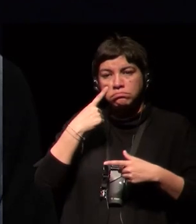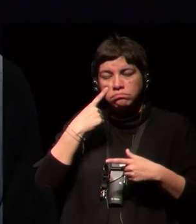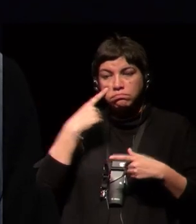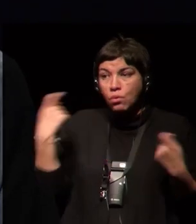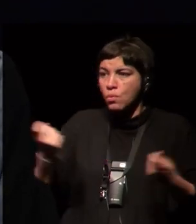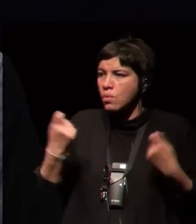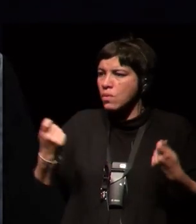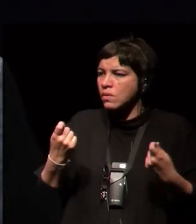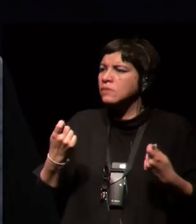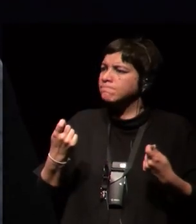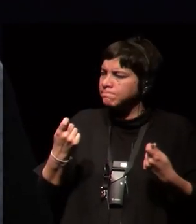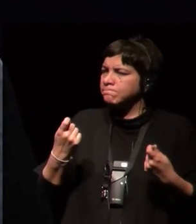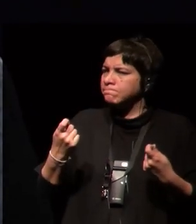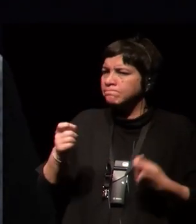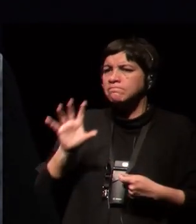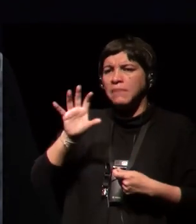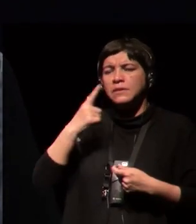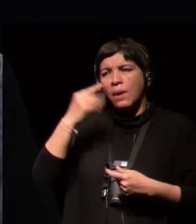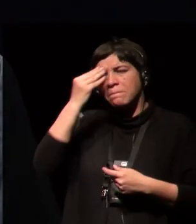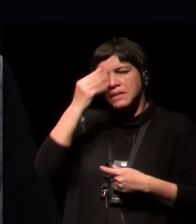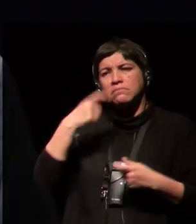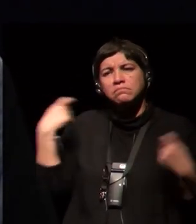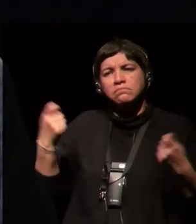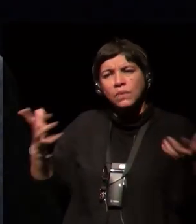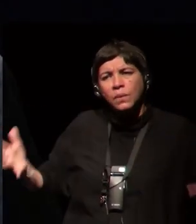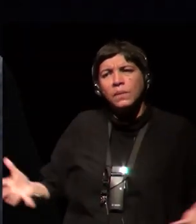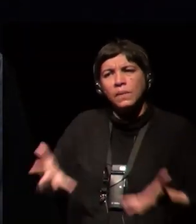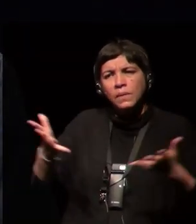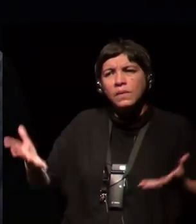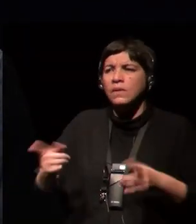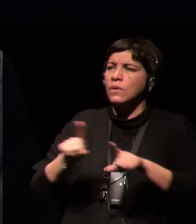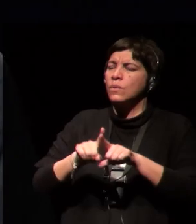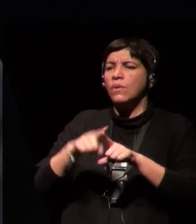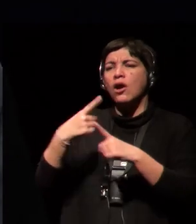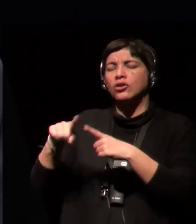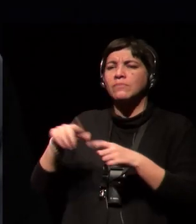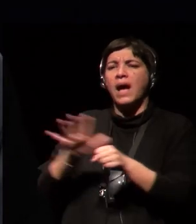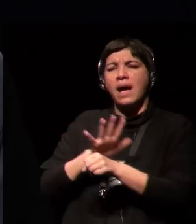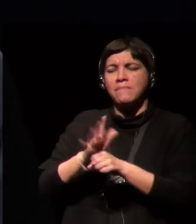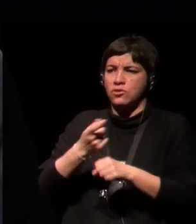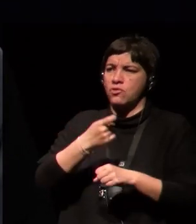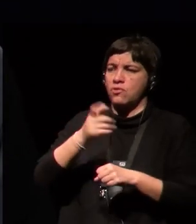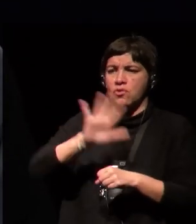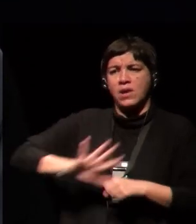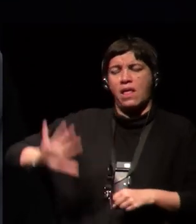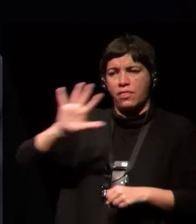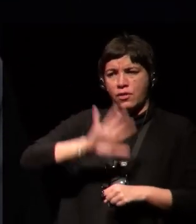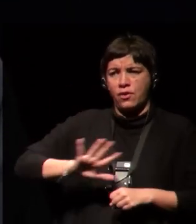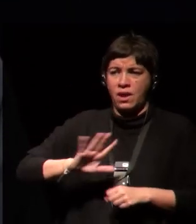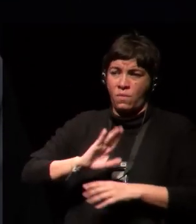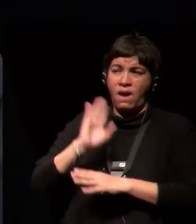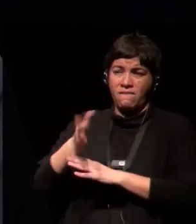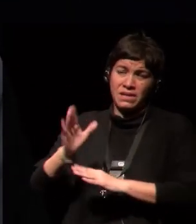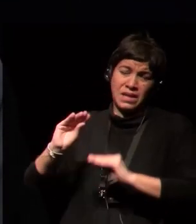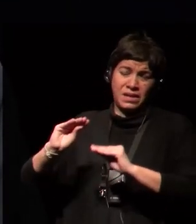para poner de manifiesto una cuestión icónica de ámbito nacional que afectaba a los aborígenes.